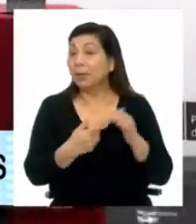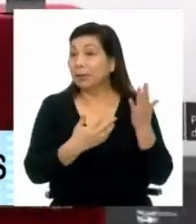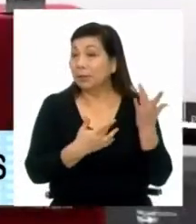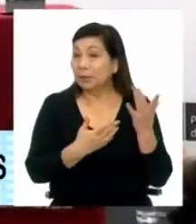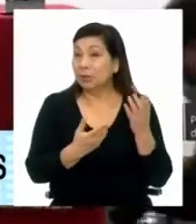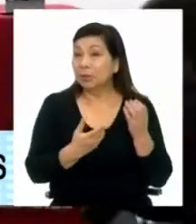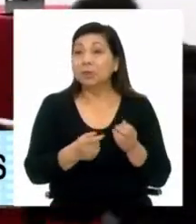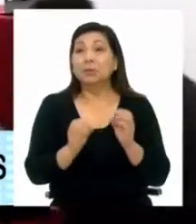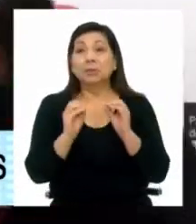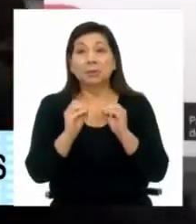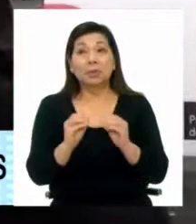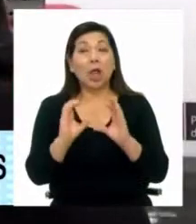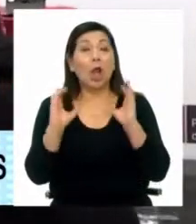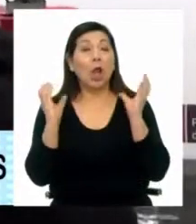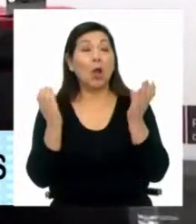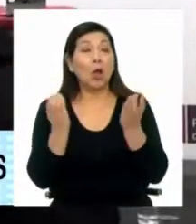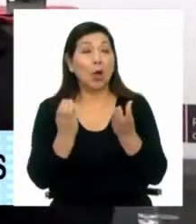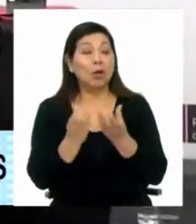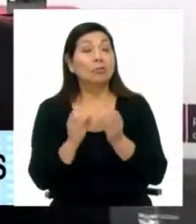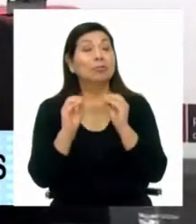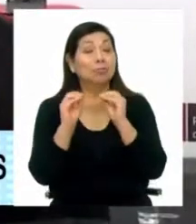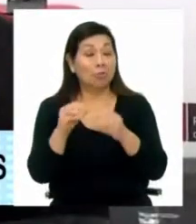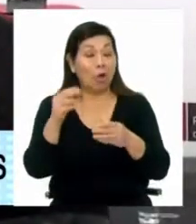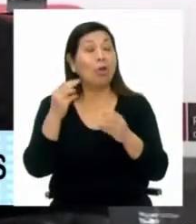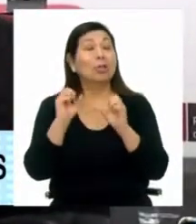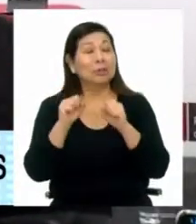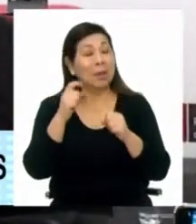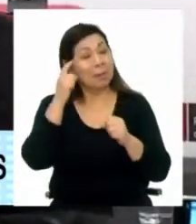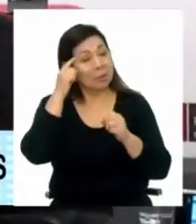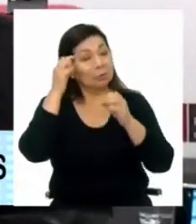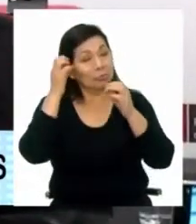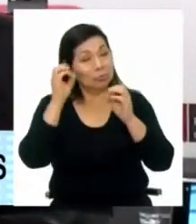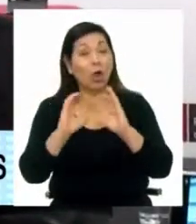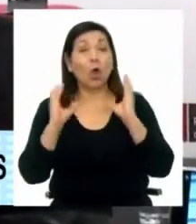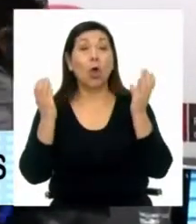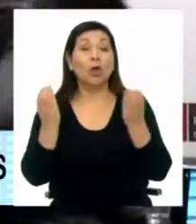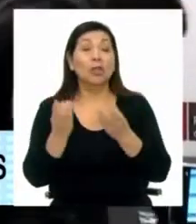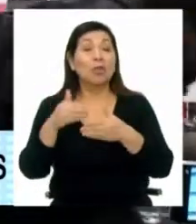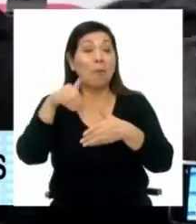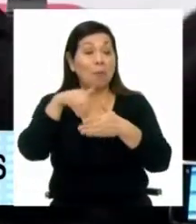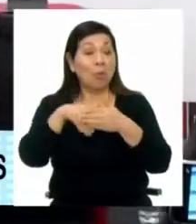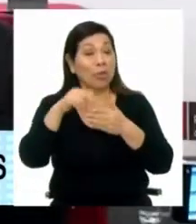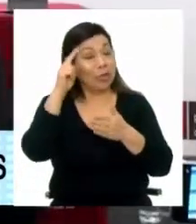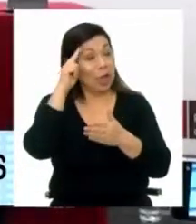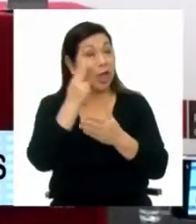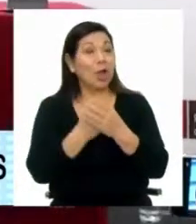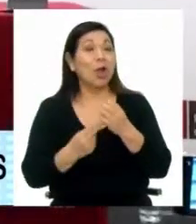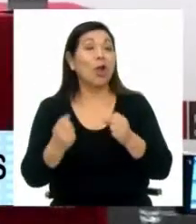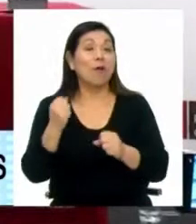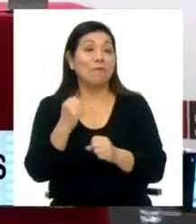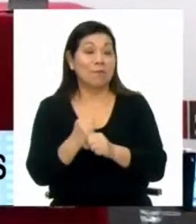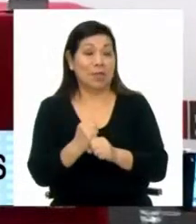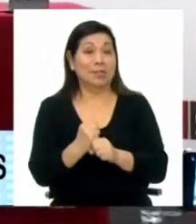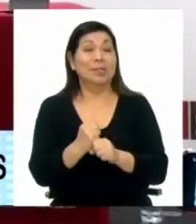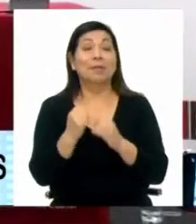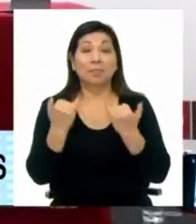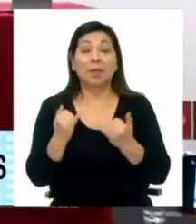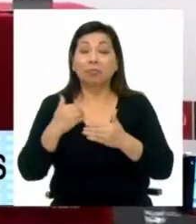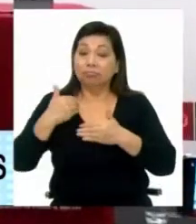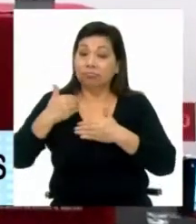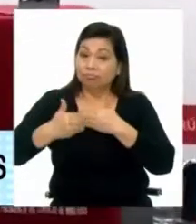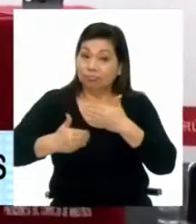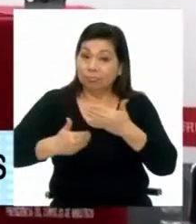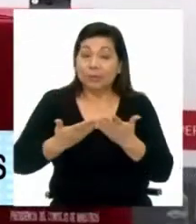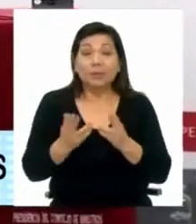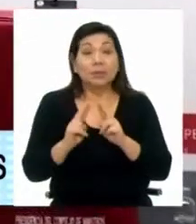que de manera objetiva el Congreso de la República le otorgue el voto de confianza. La información desde la presidencia del Consejo de Ministros y recordar que